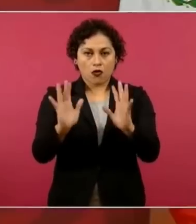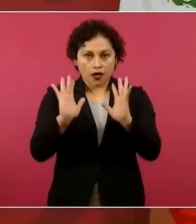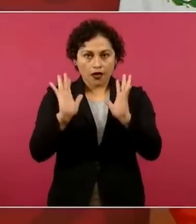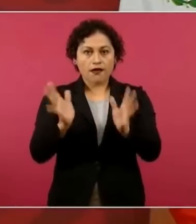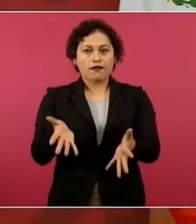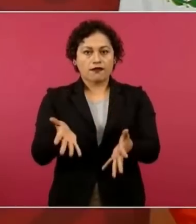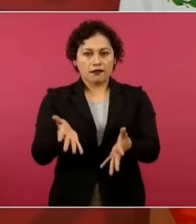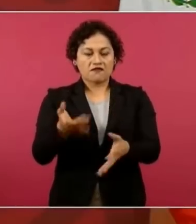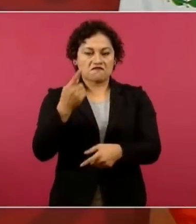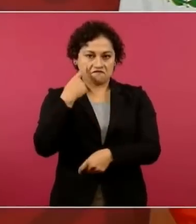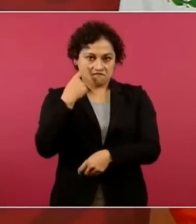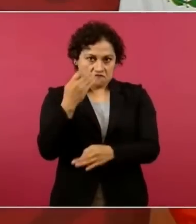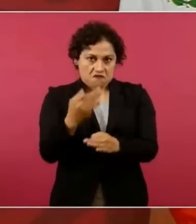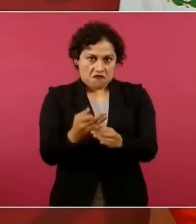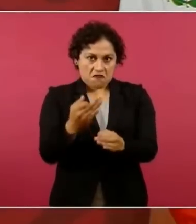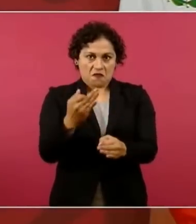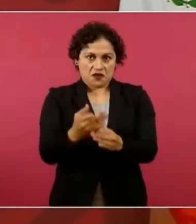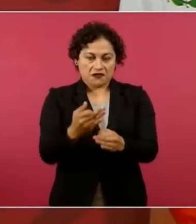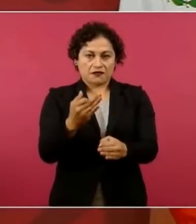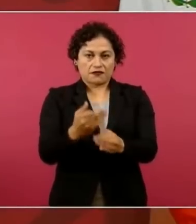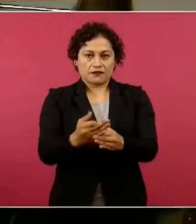lo que está pasando.